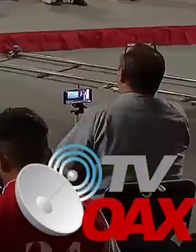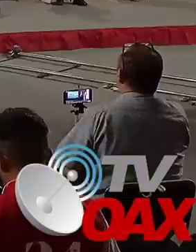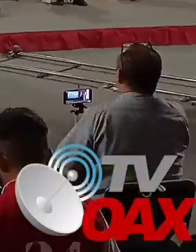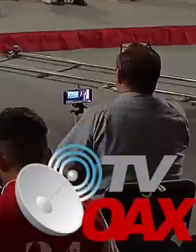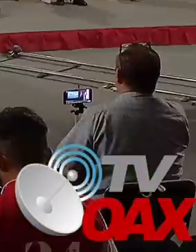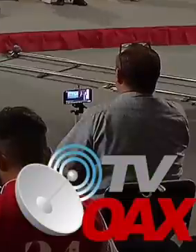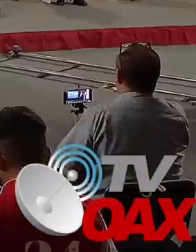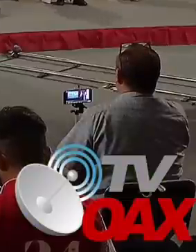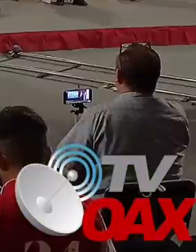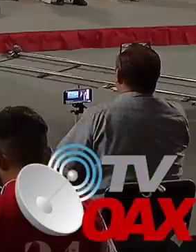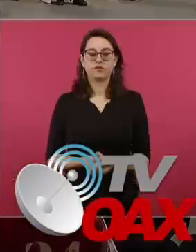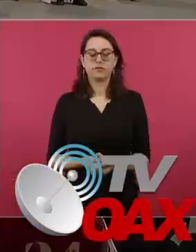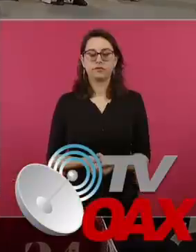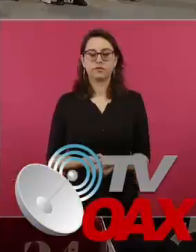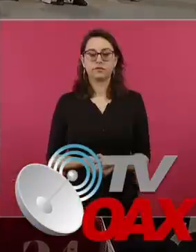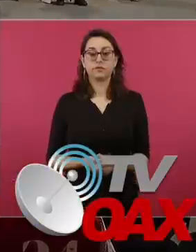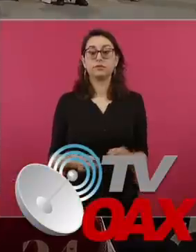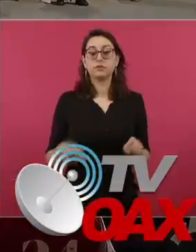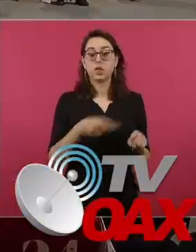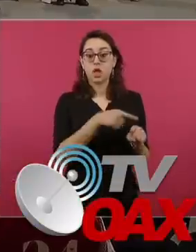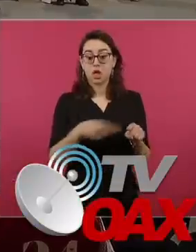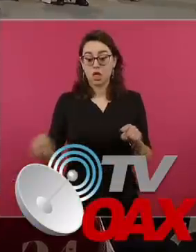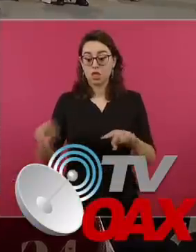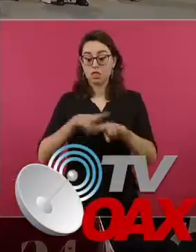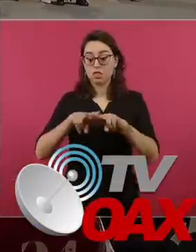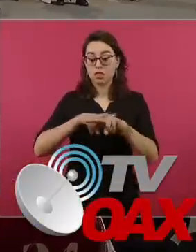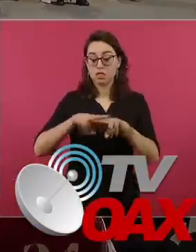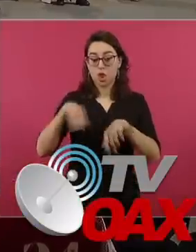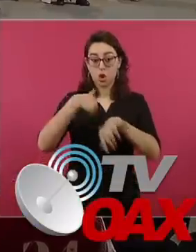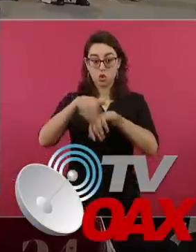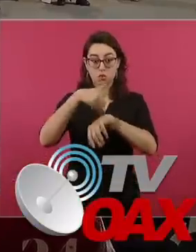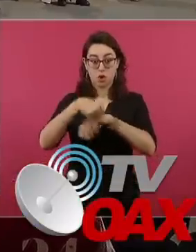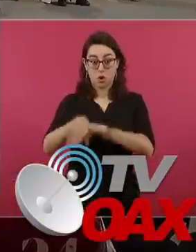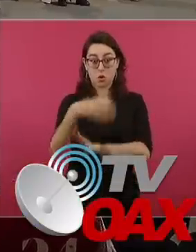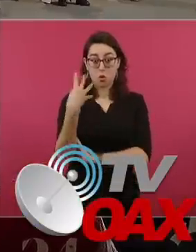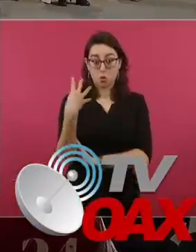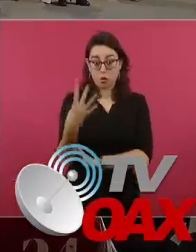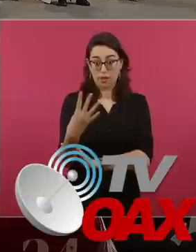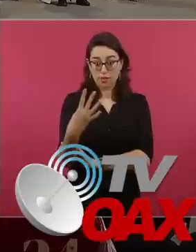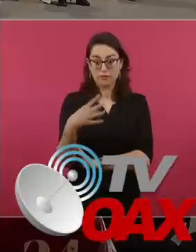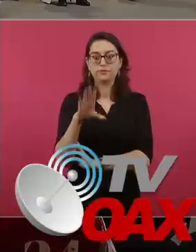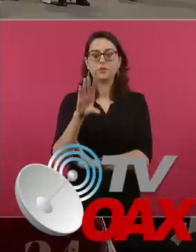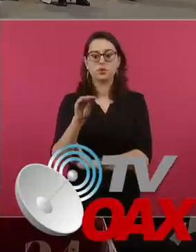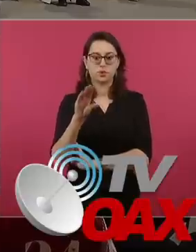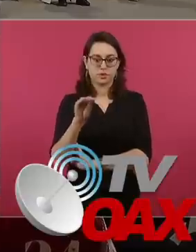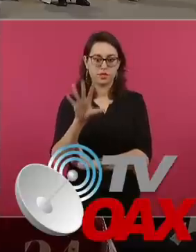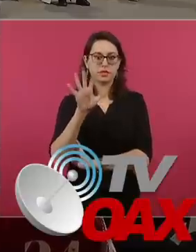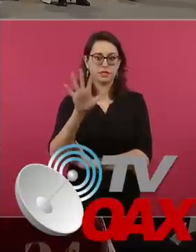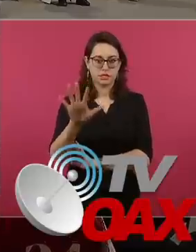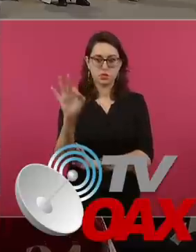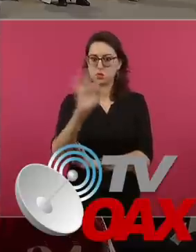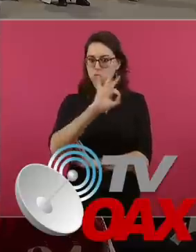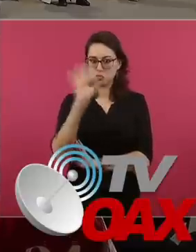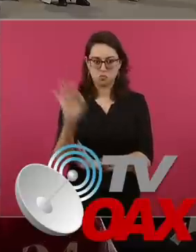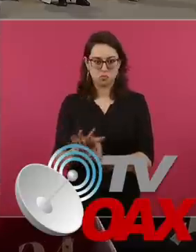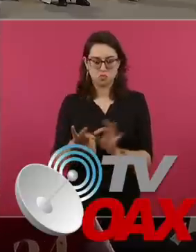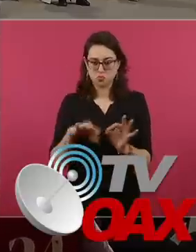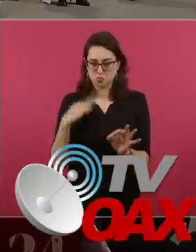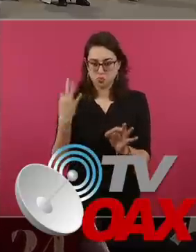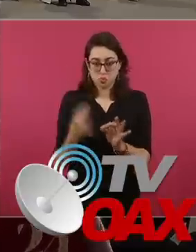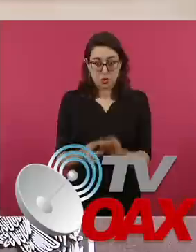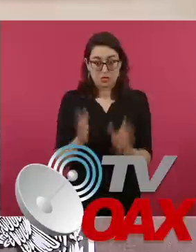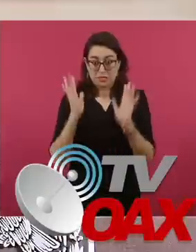tramo 4 es del 95%. Como platicamos hace un mes, el tramo de prueba ya está listo en las 2